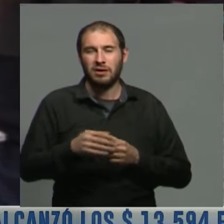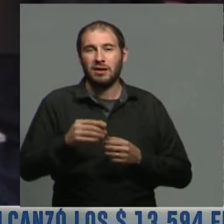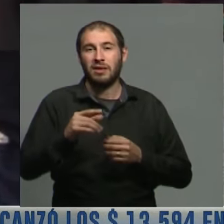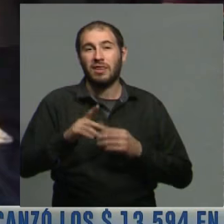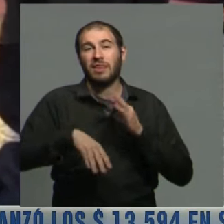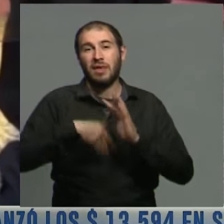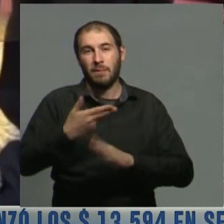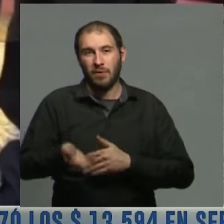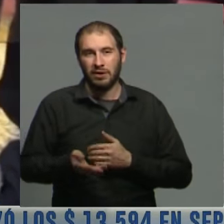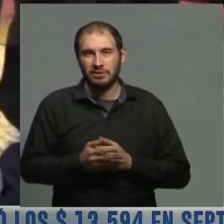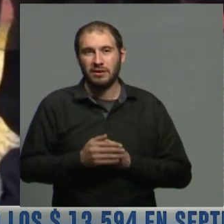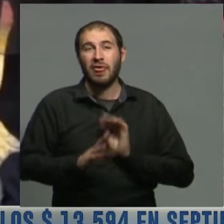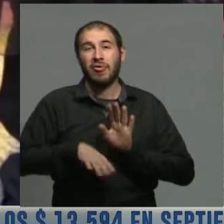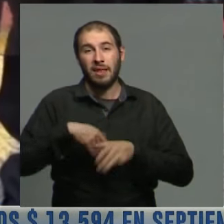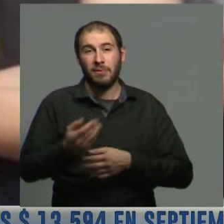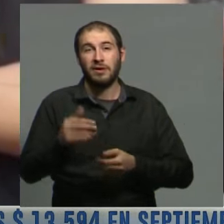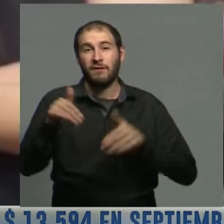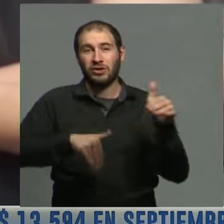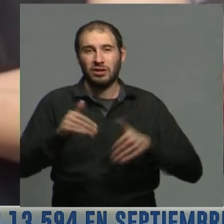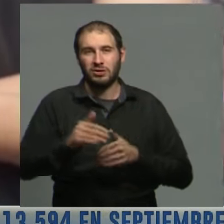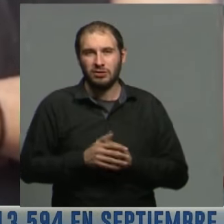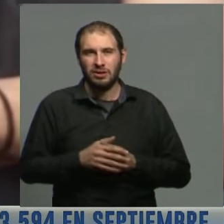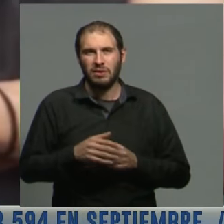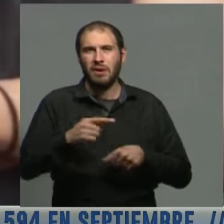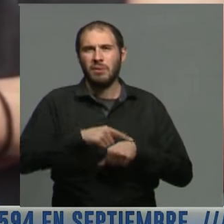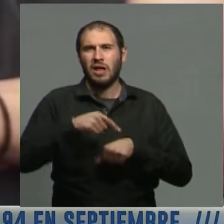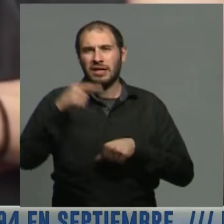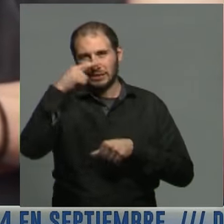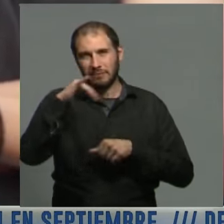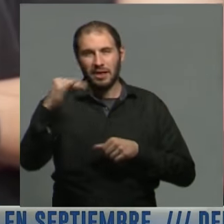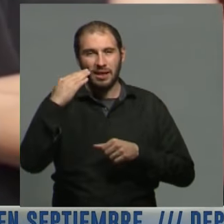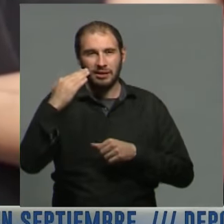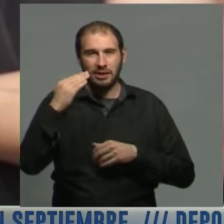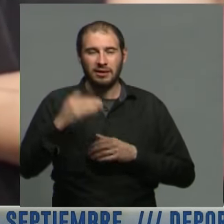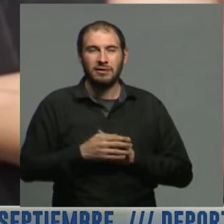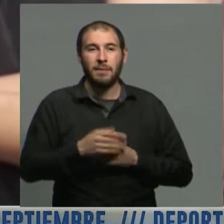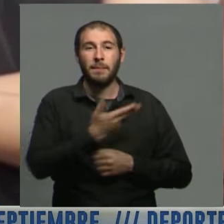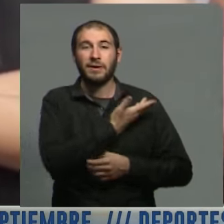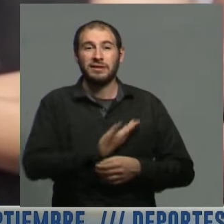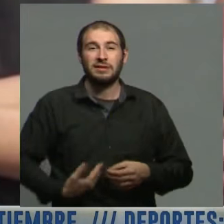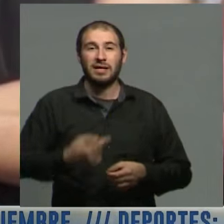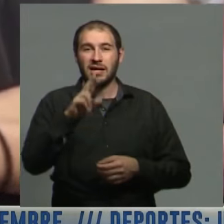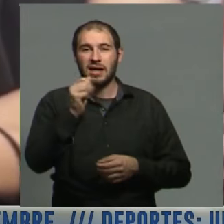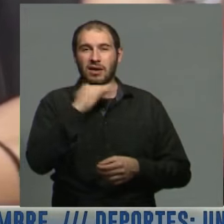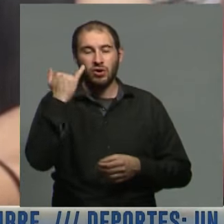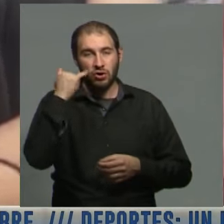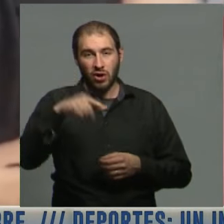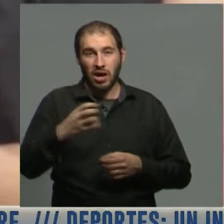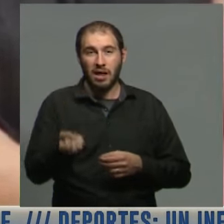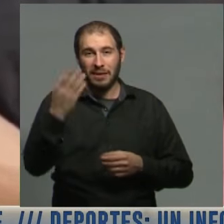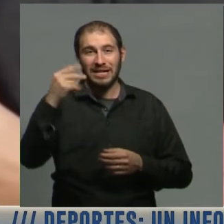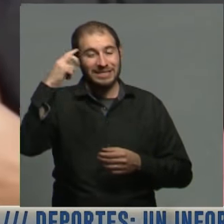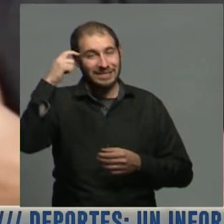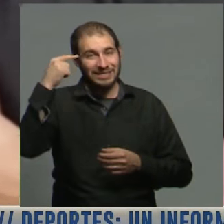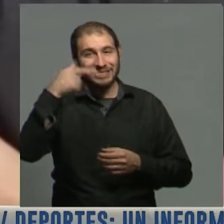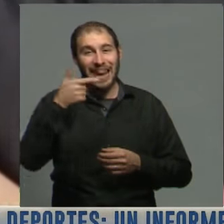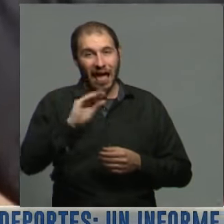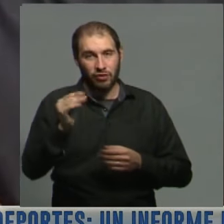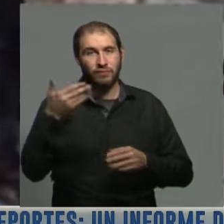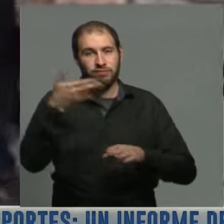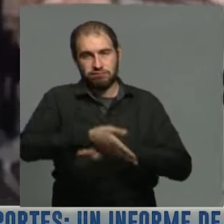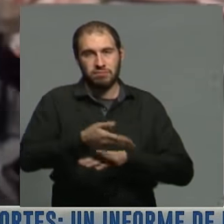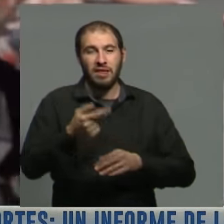horas después de esta votación, sobre las 7:30 de la tarde, el presidente Rajoy, que esta mañana había estado en el Senado, donde se había